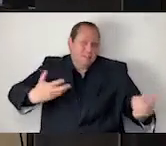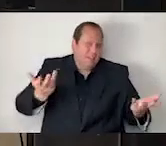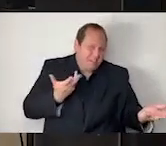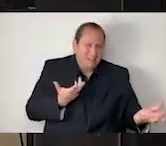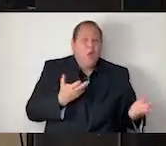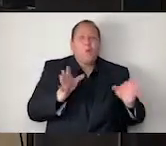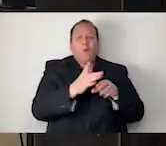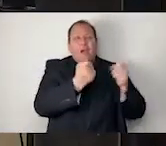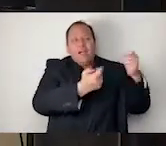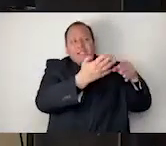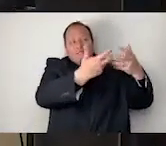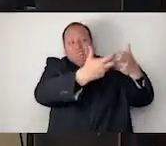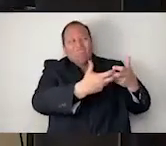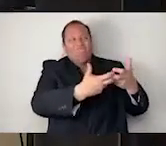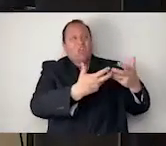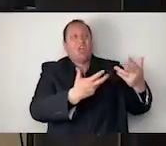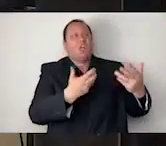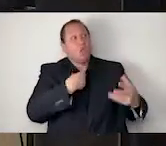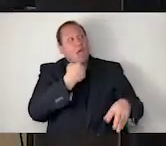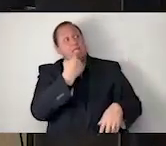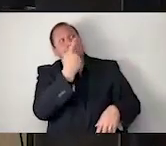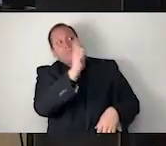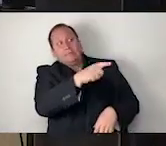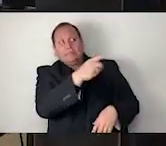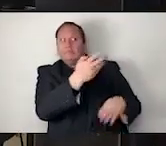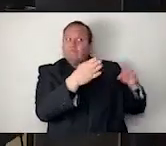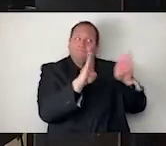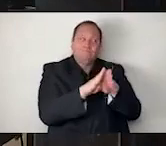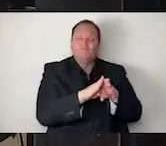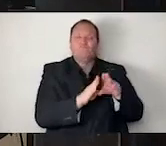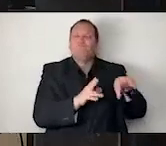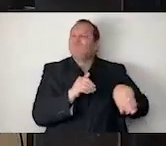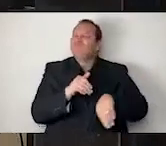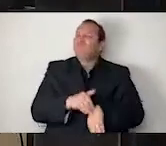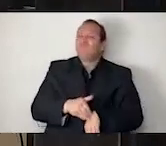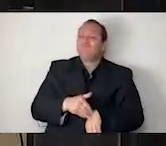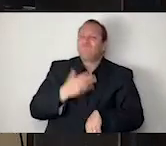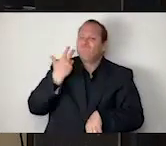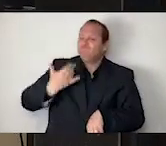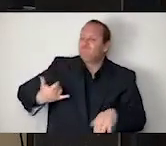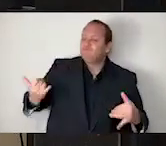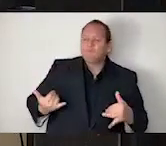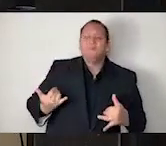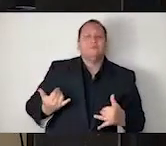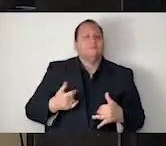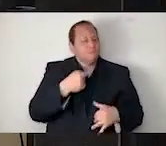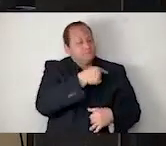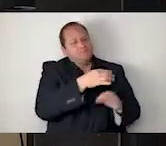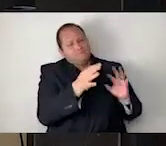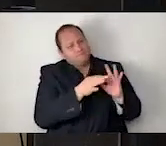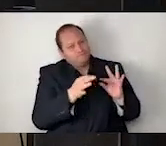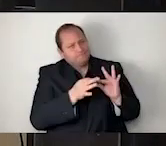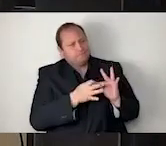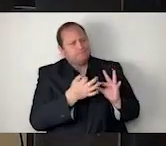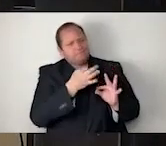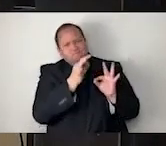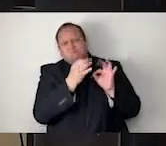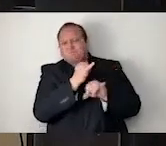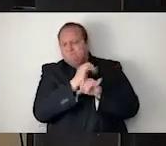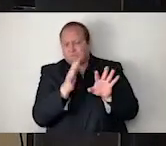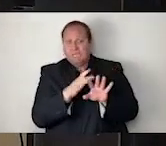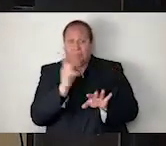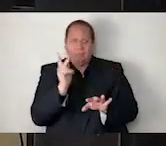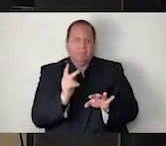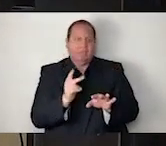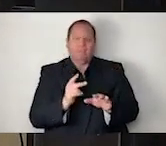pueden estar trabajando él les va a dar los detalles pero básicamente no pueden los patrones obligarlos hoy en la